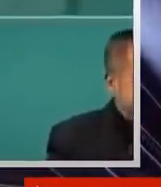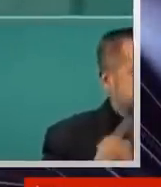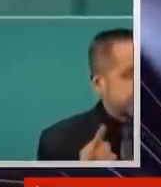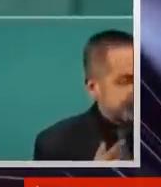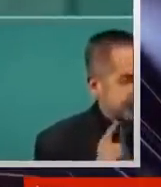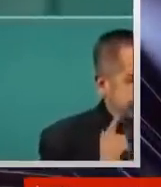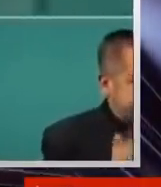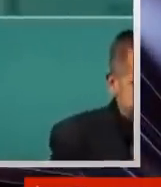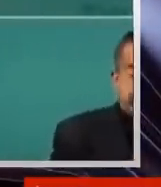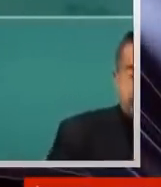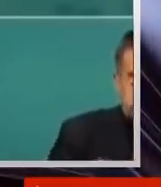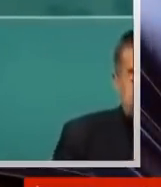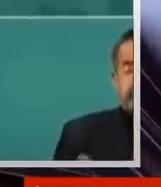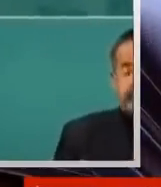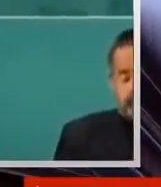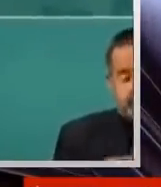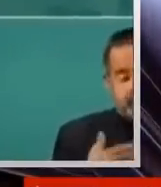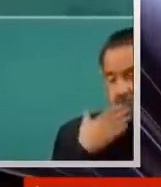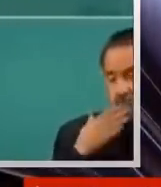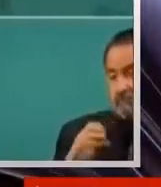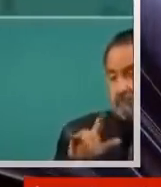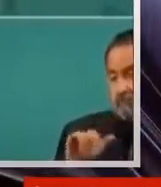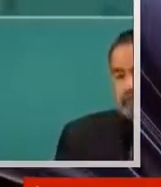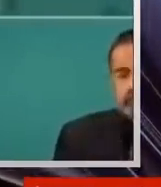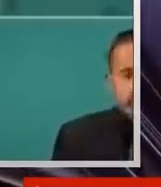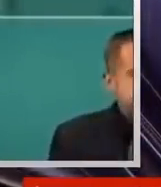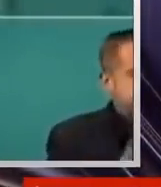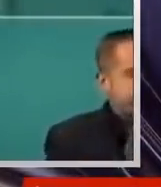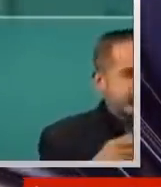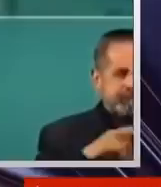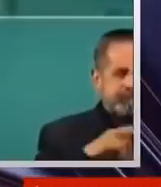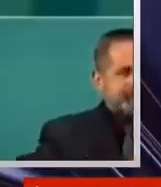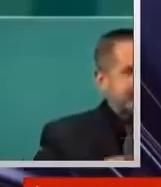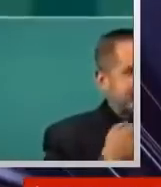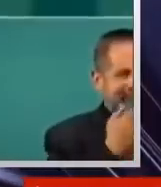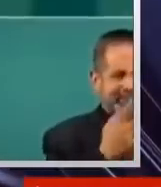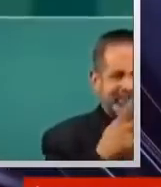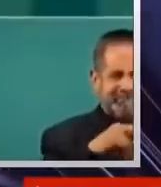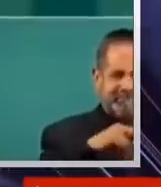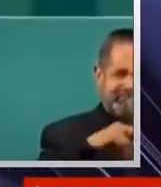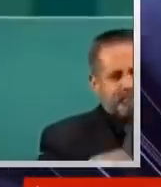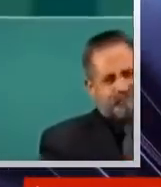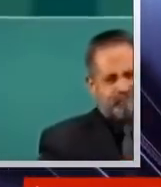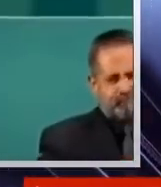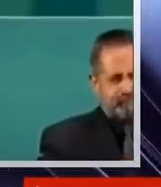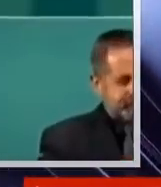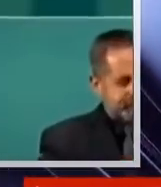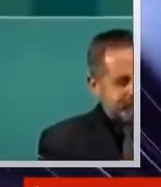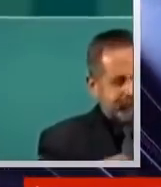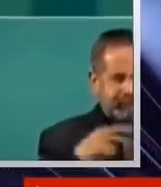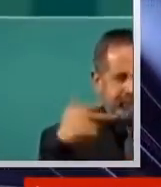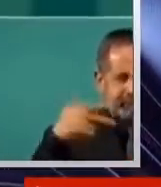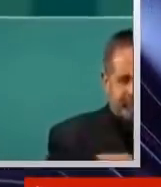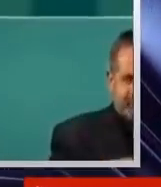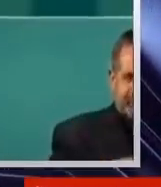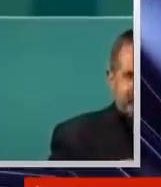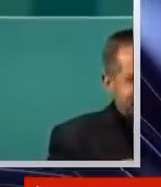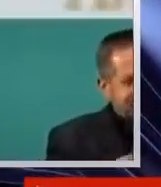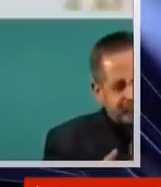sí quebró se tronchó se venció la trabe